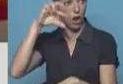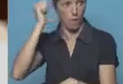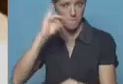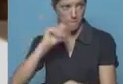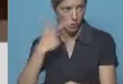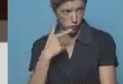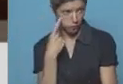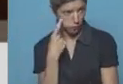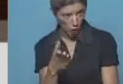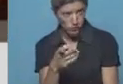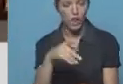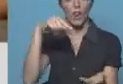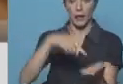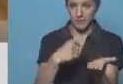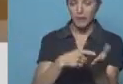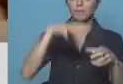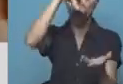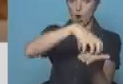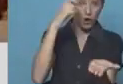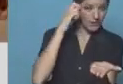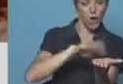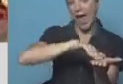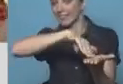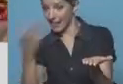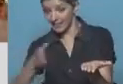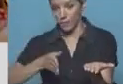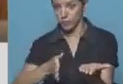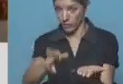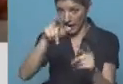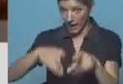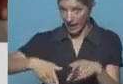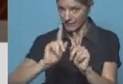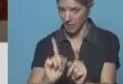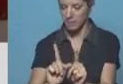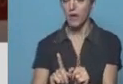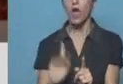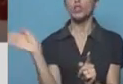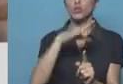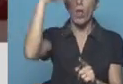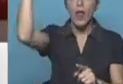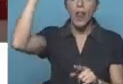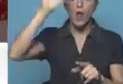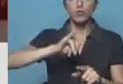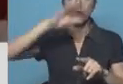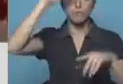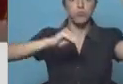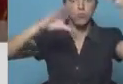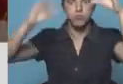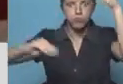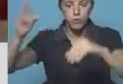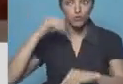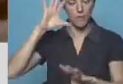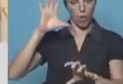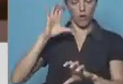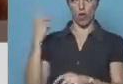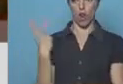calle trasera del Parlamento. Apagaron todas las luces para que pudiéramos salir. El doctor Alfonsín estaba conmigo, me acuerdo, habíamos quedado en el comedor de